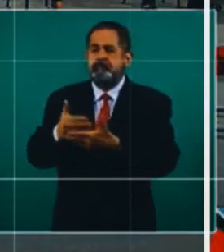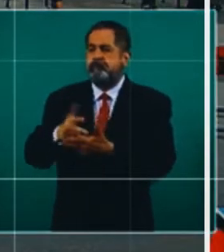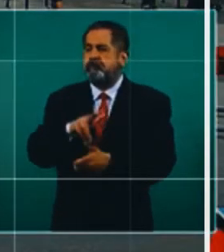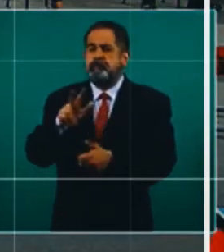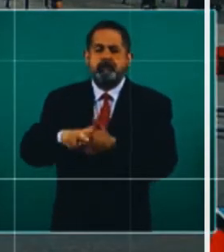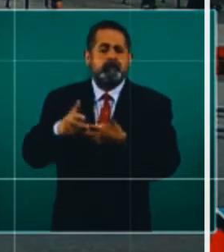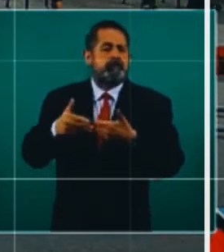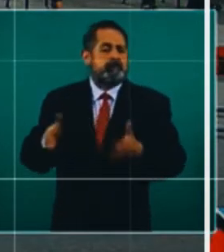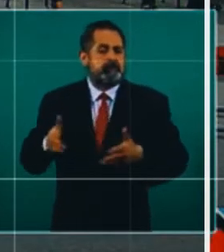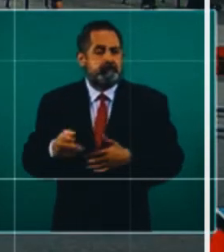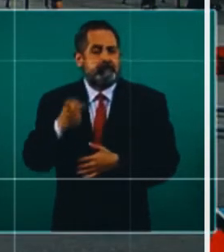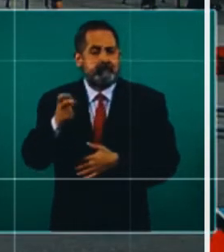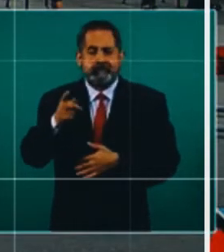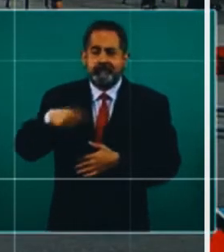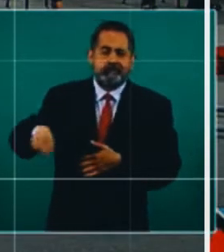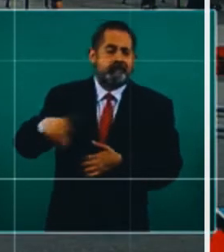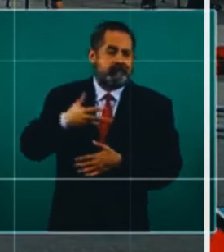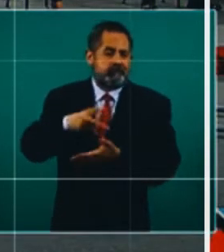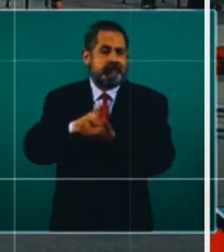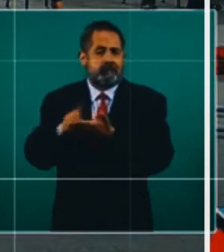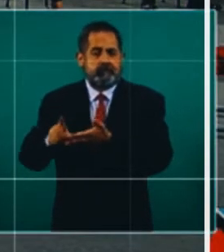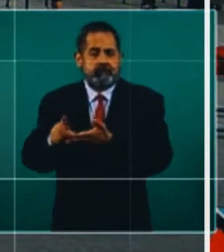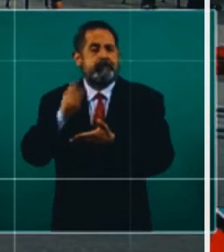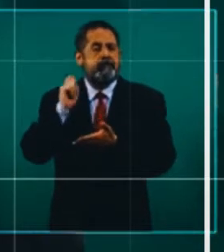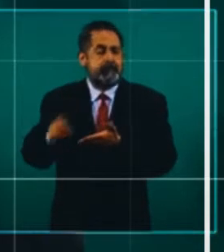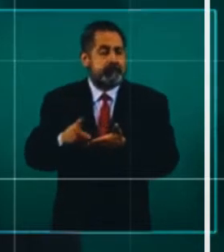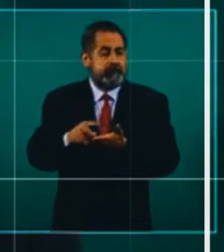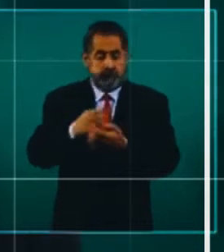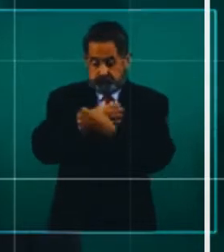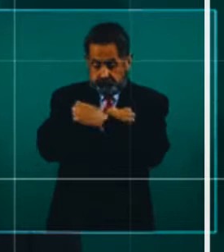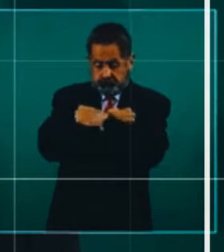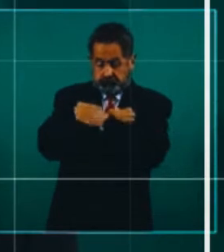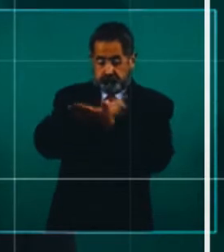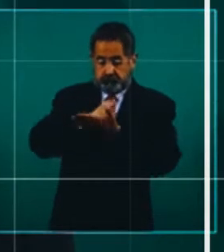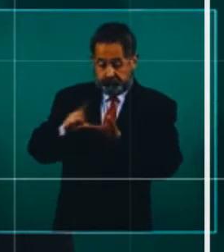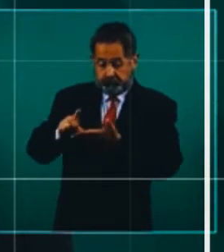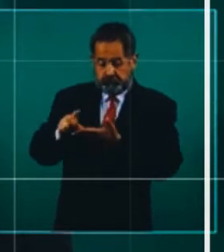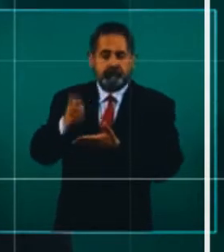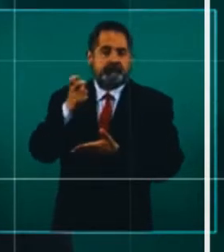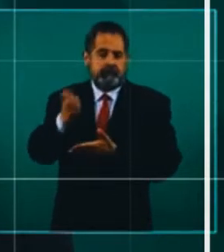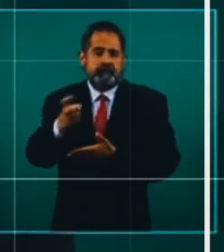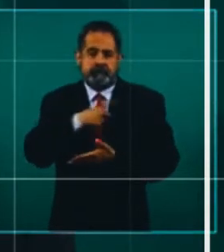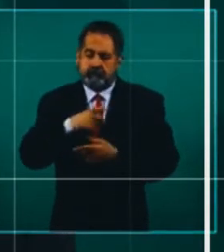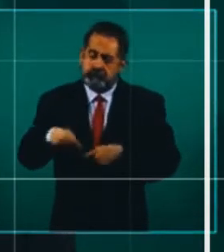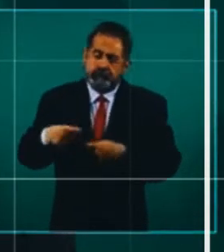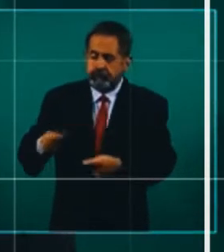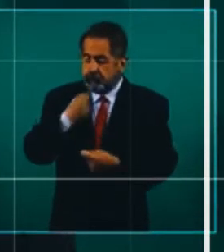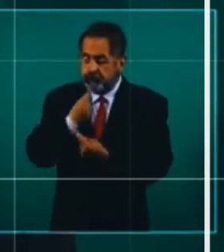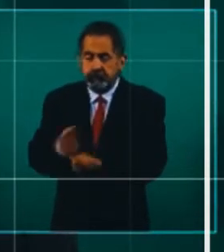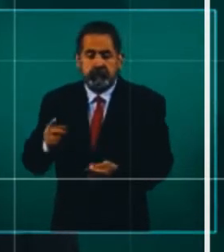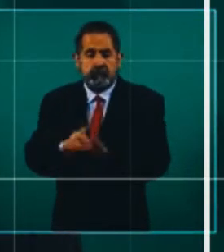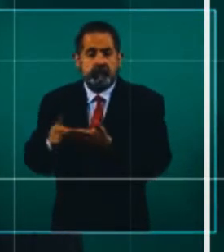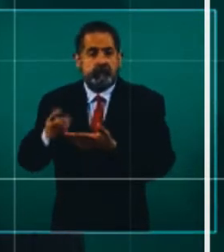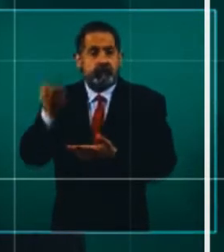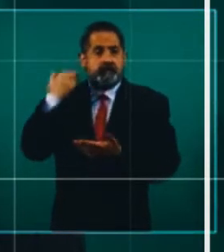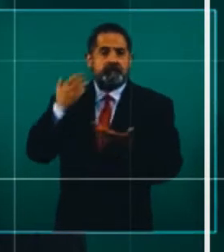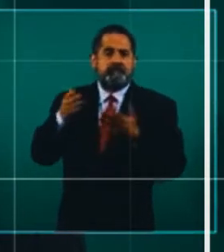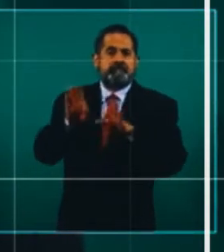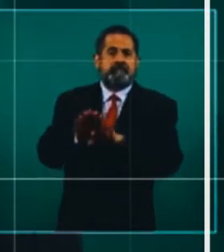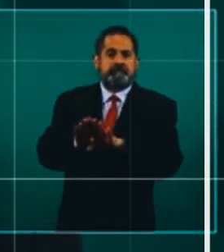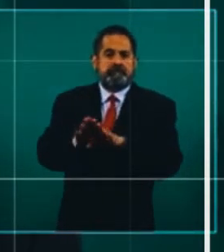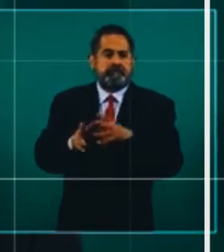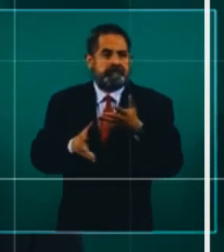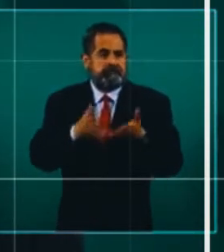que representan derechos. Y el derecho a la educación es un derecho fundamental que lleva suspendido en la